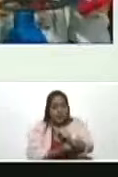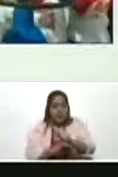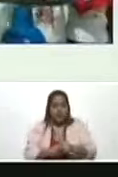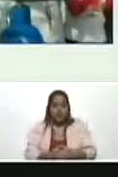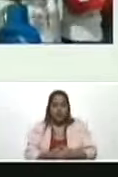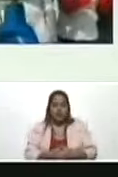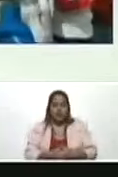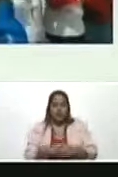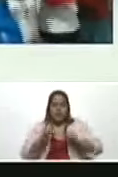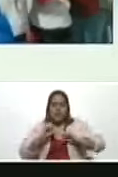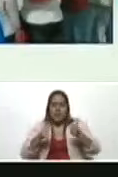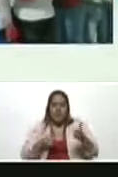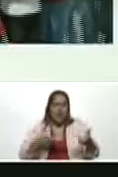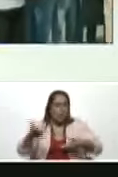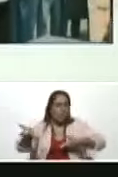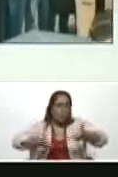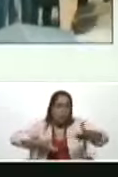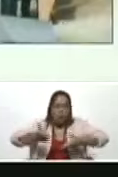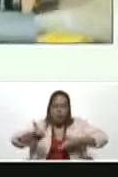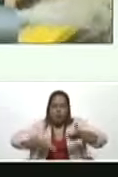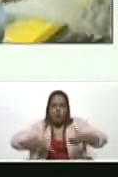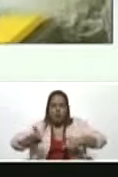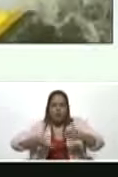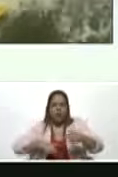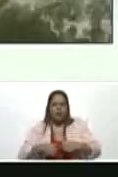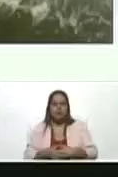Y empecé a abrir, mira.